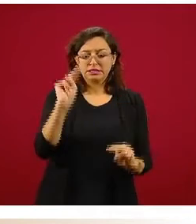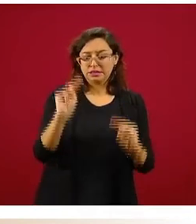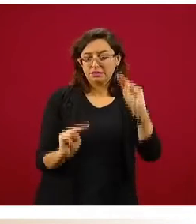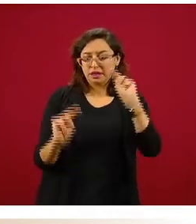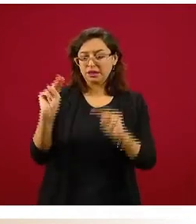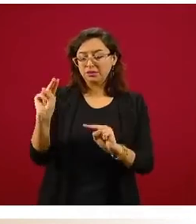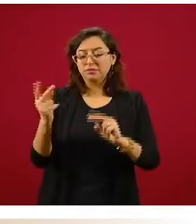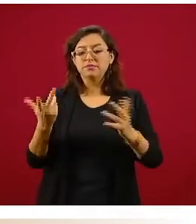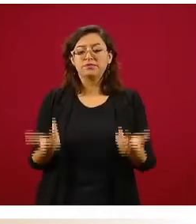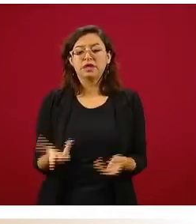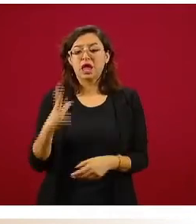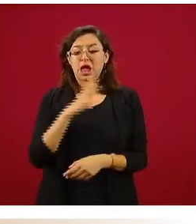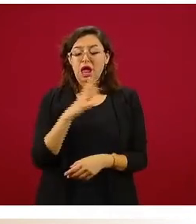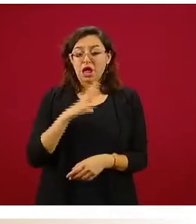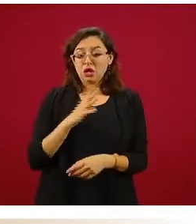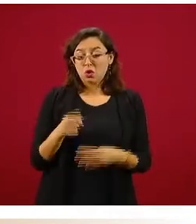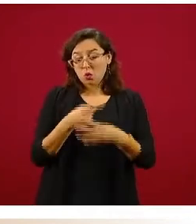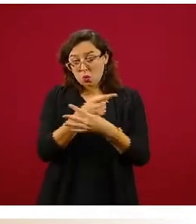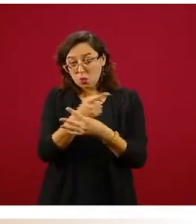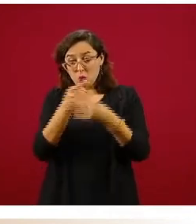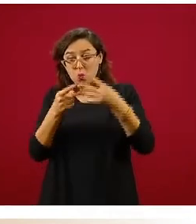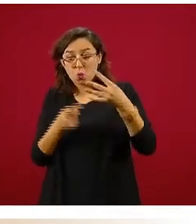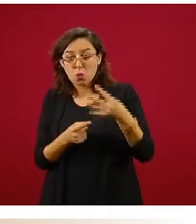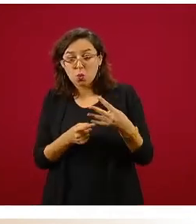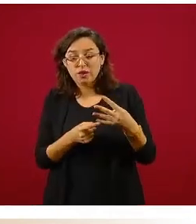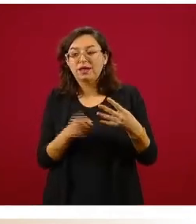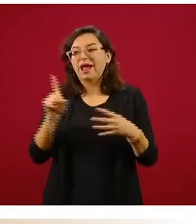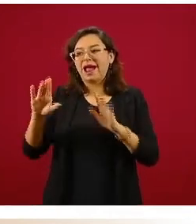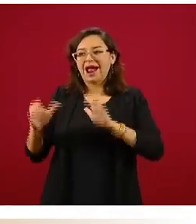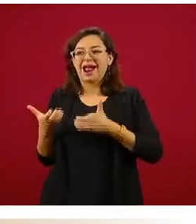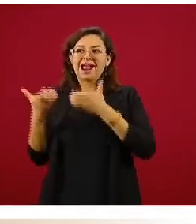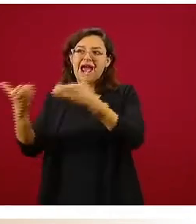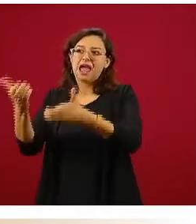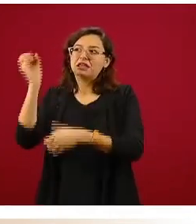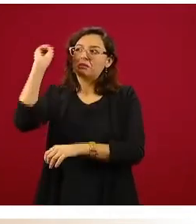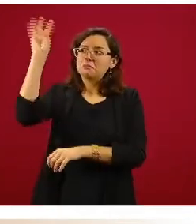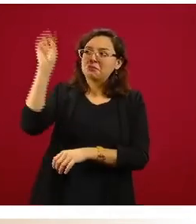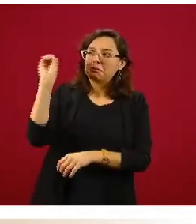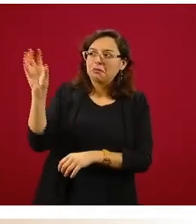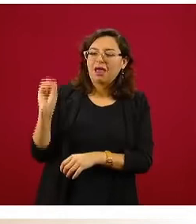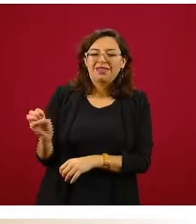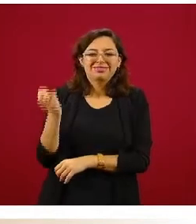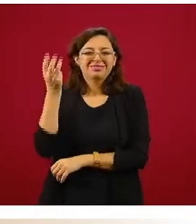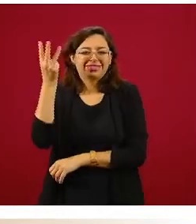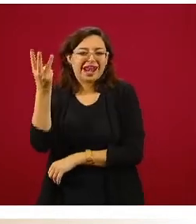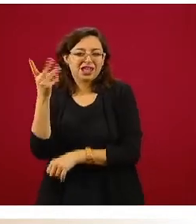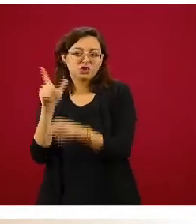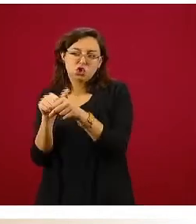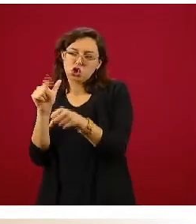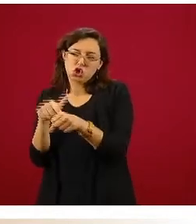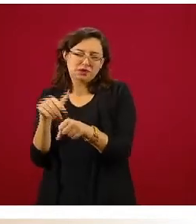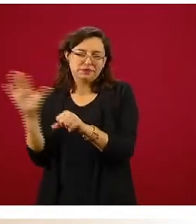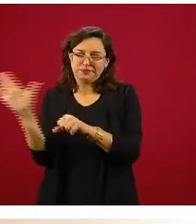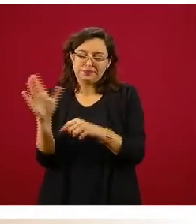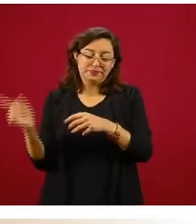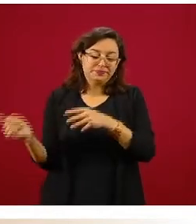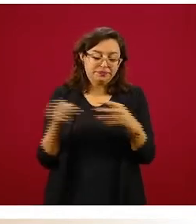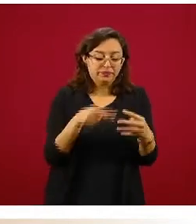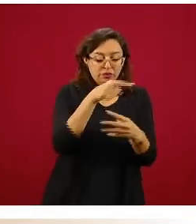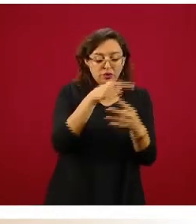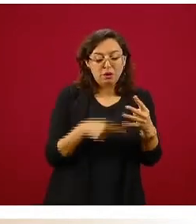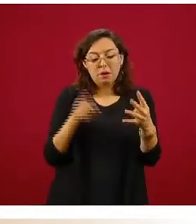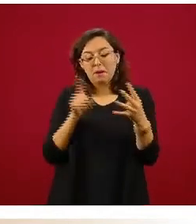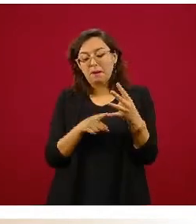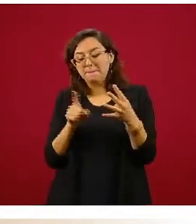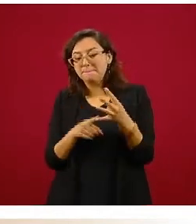luego que tiene 4 y no 3 colores como el semáforo de tránsito al que estamos acostumbrados. Verde significa bajo